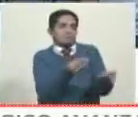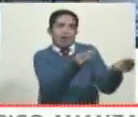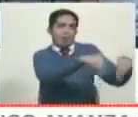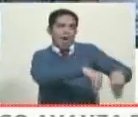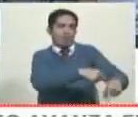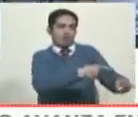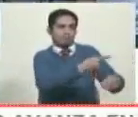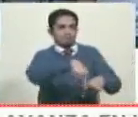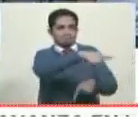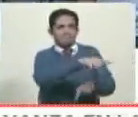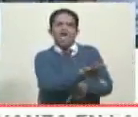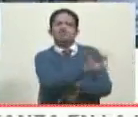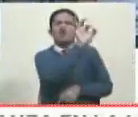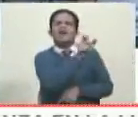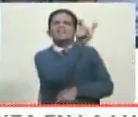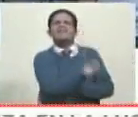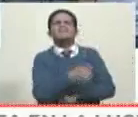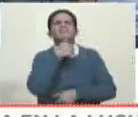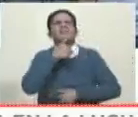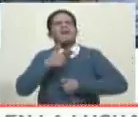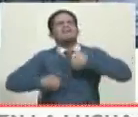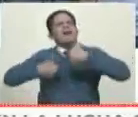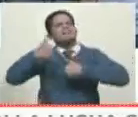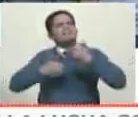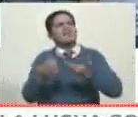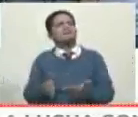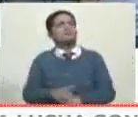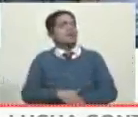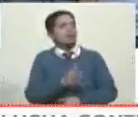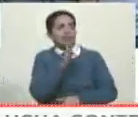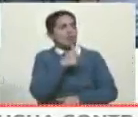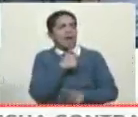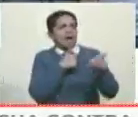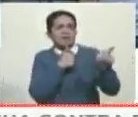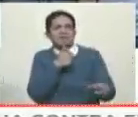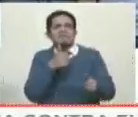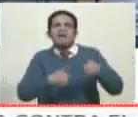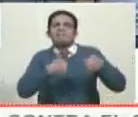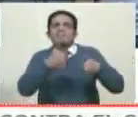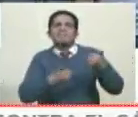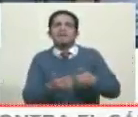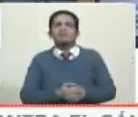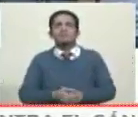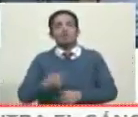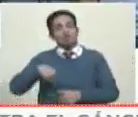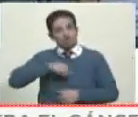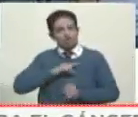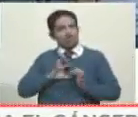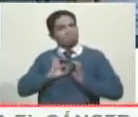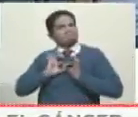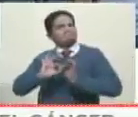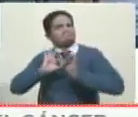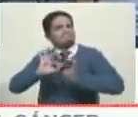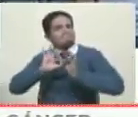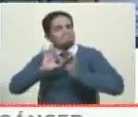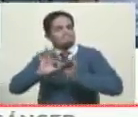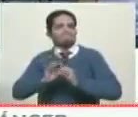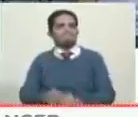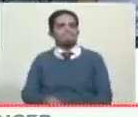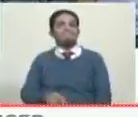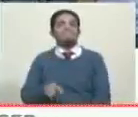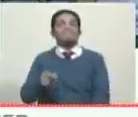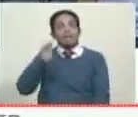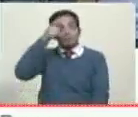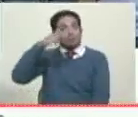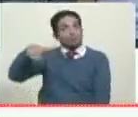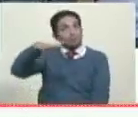su candidata no tenían maneras nosotros hemos ido unidos y la mayor fortaleza